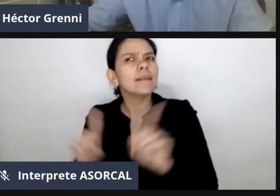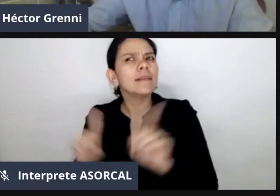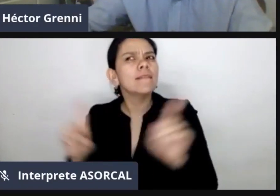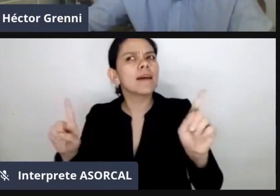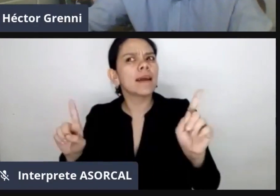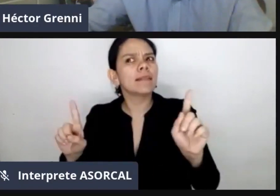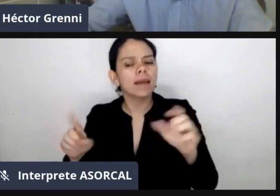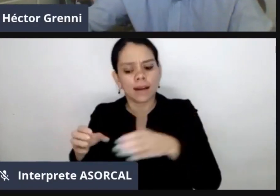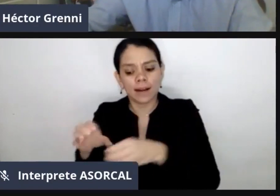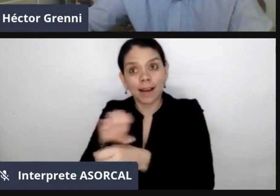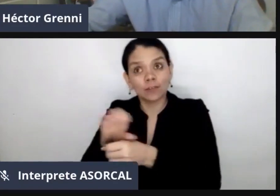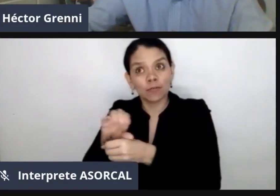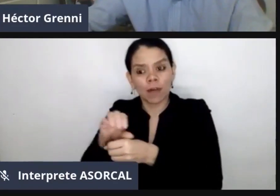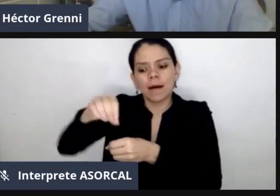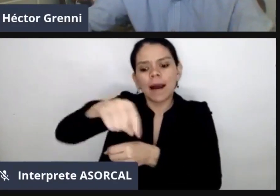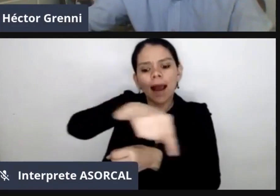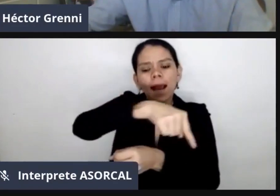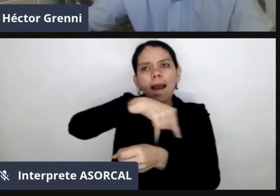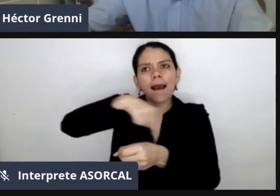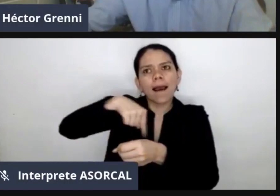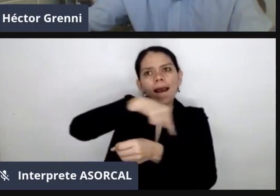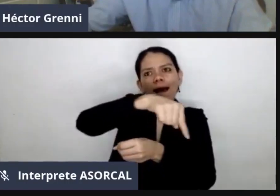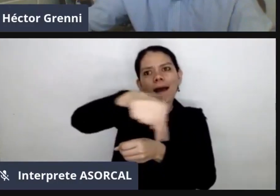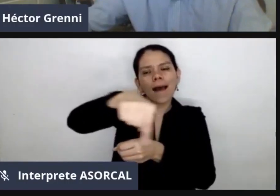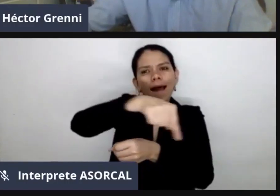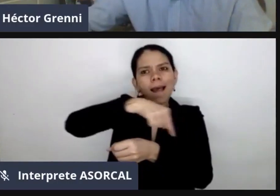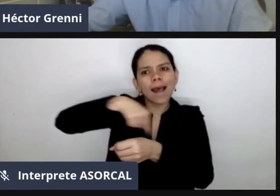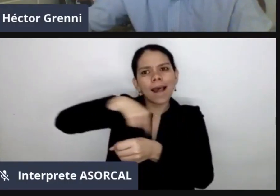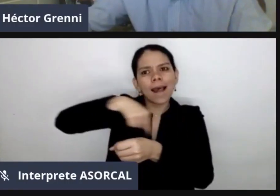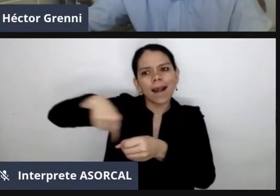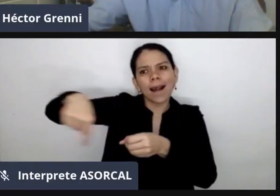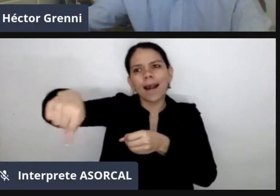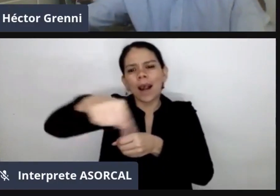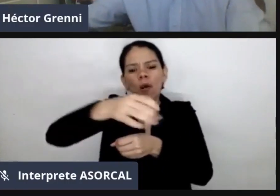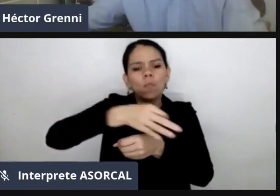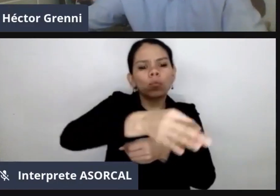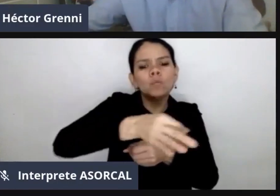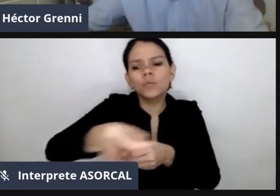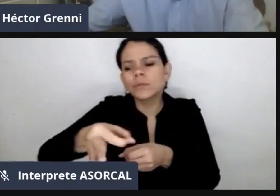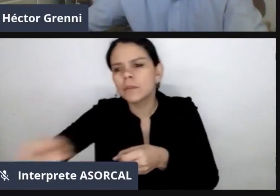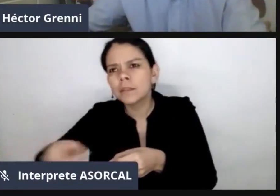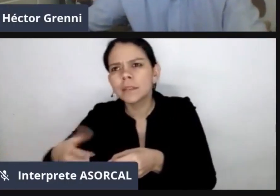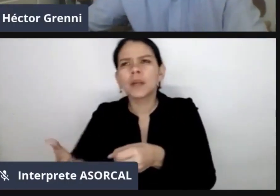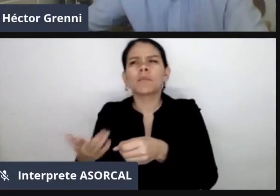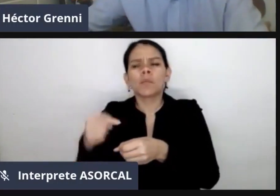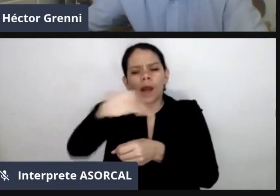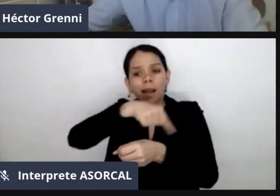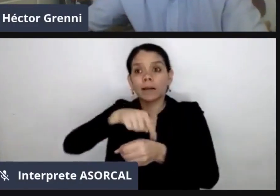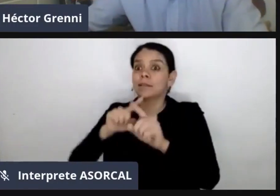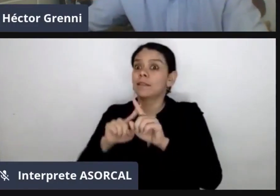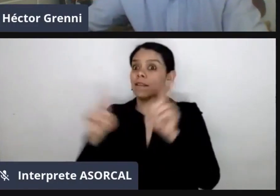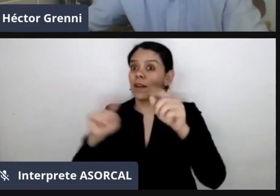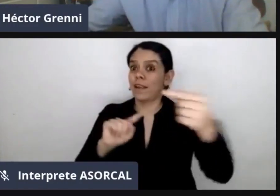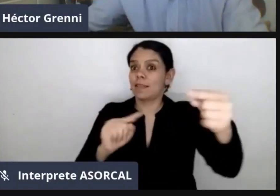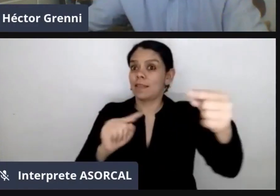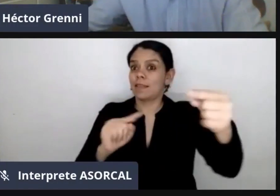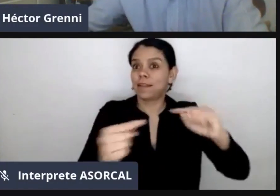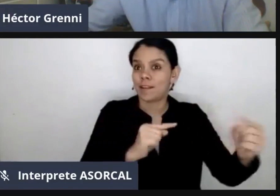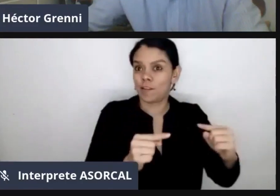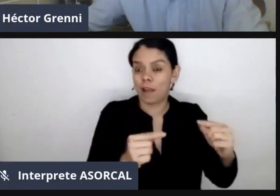esos momentos en El Salvador, era distinta el conflicto que se vivía en San Salvador al que se